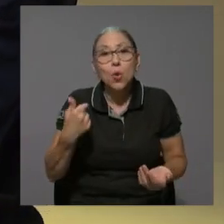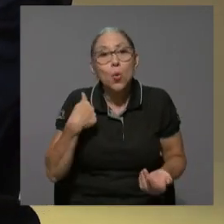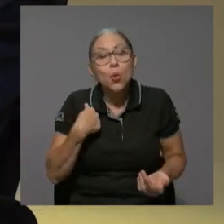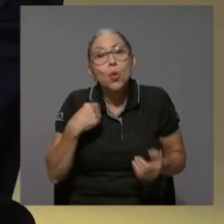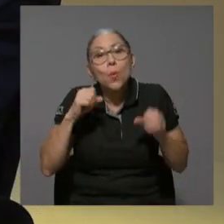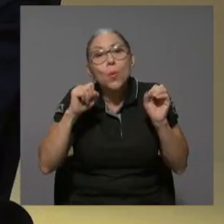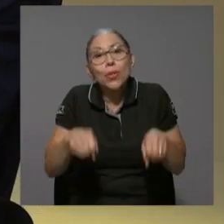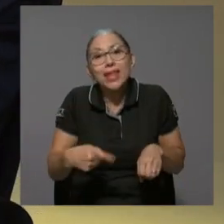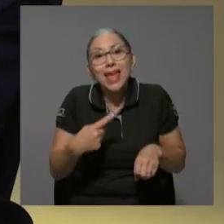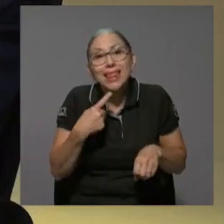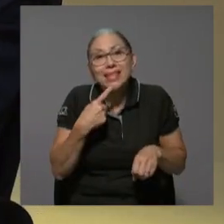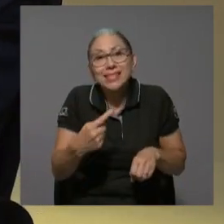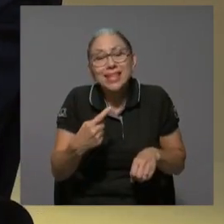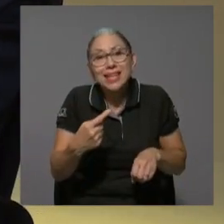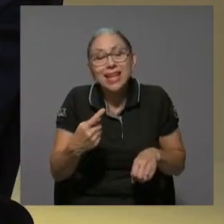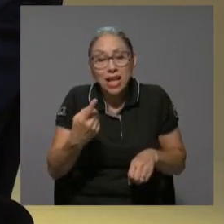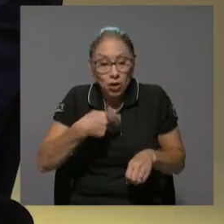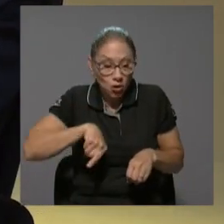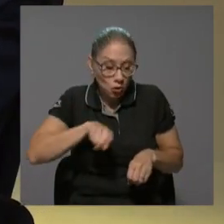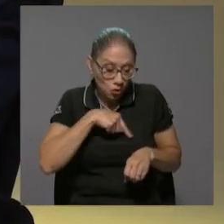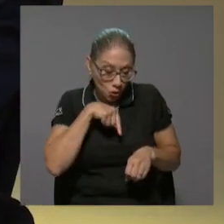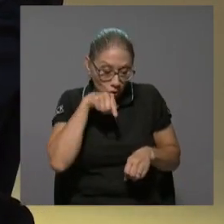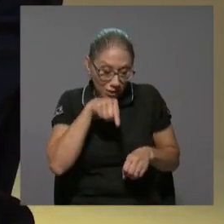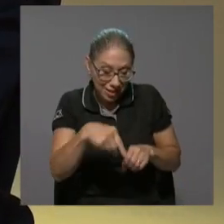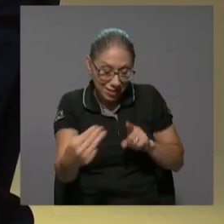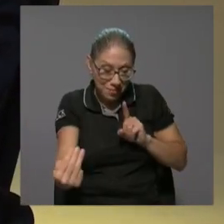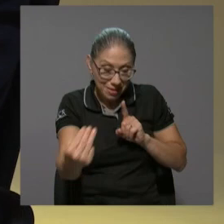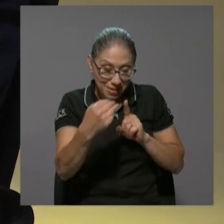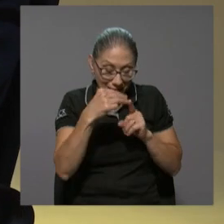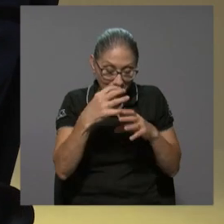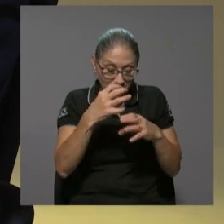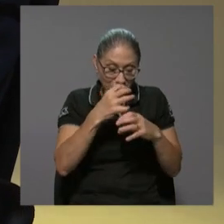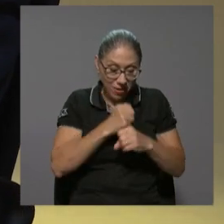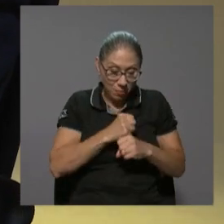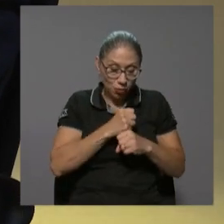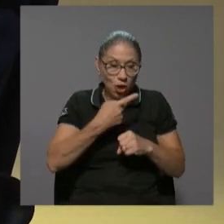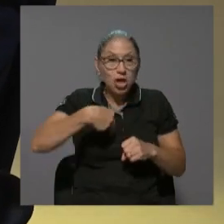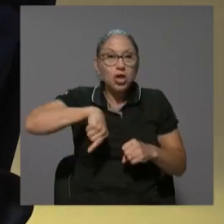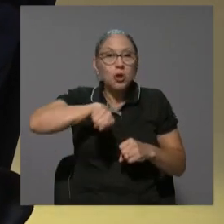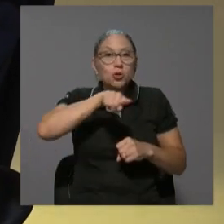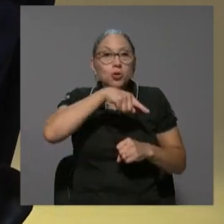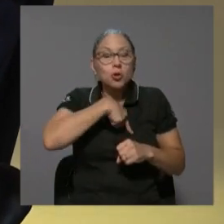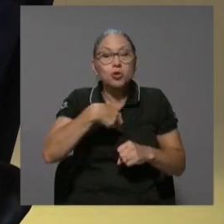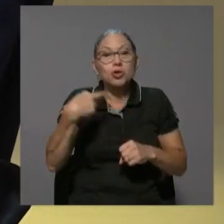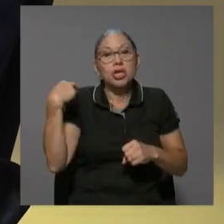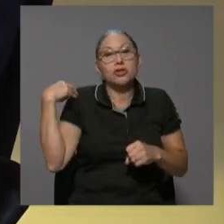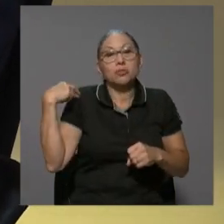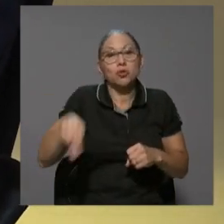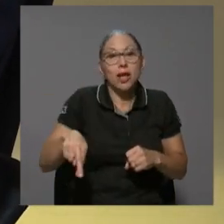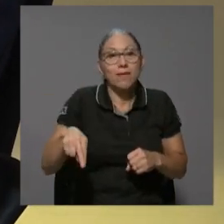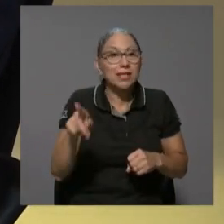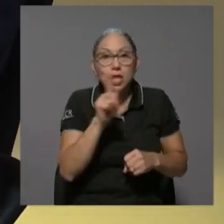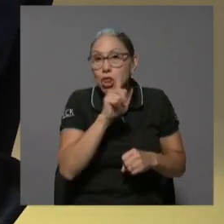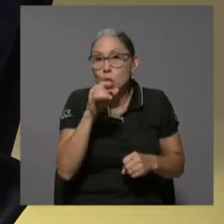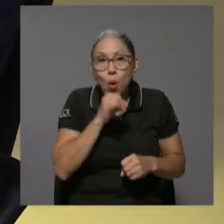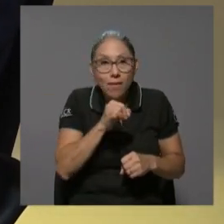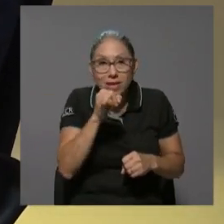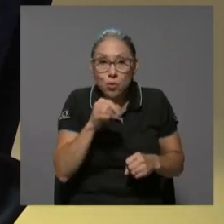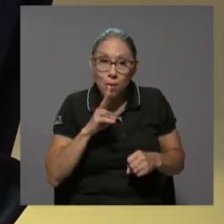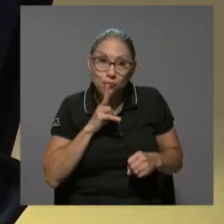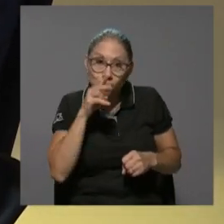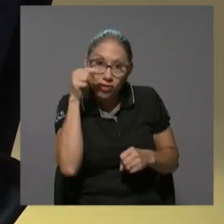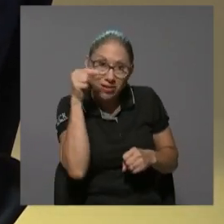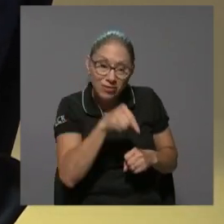los retransmitimos sin preocuparnos por averiguar absolutamente nada sobre su veracidad. El hecho de que a